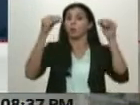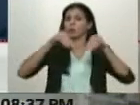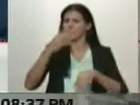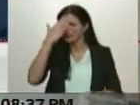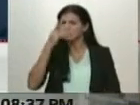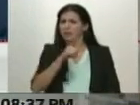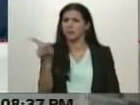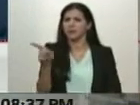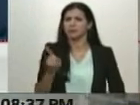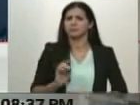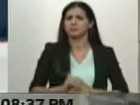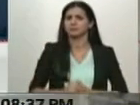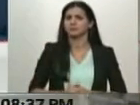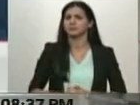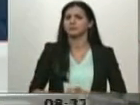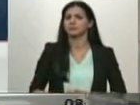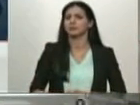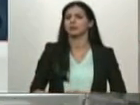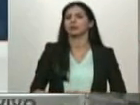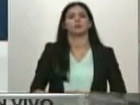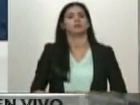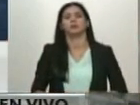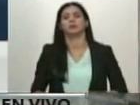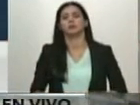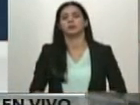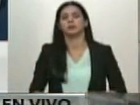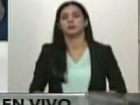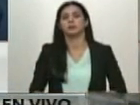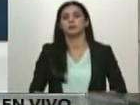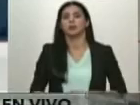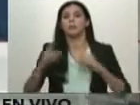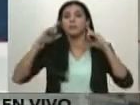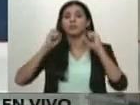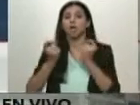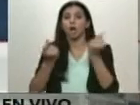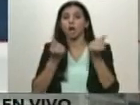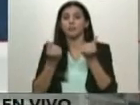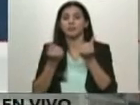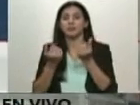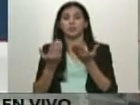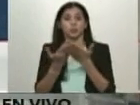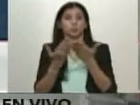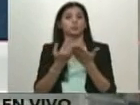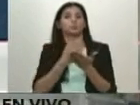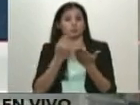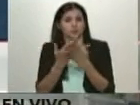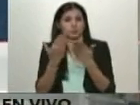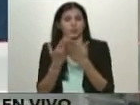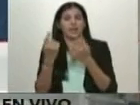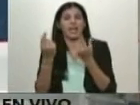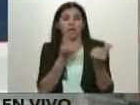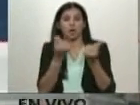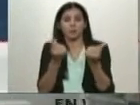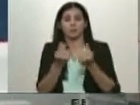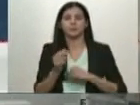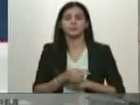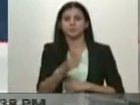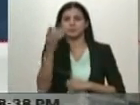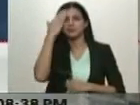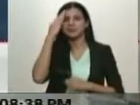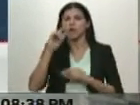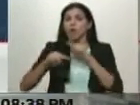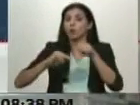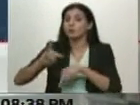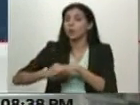además, como lo saben los economistas y estudiosos de la economía, queridos camaradas, ministros, tiene unos efectos